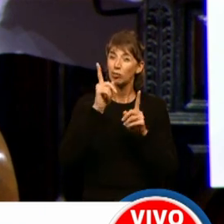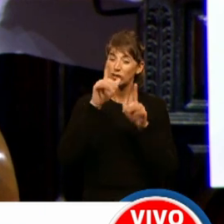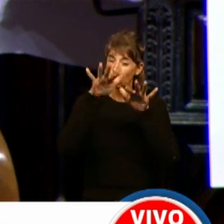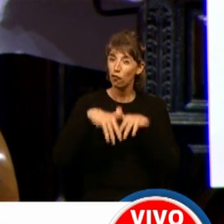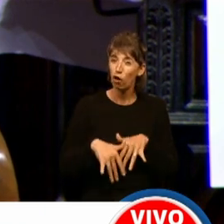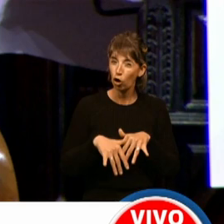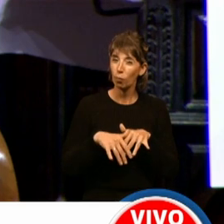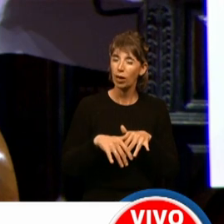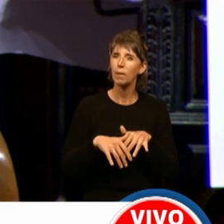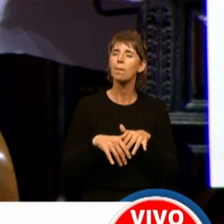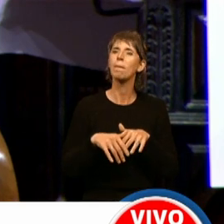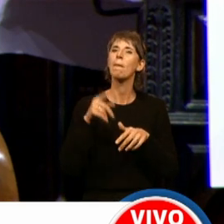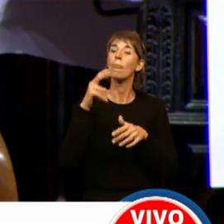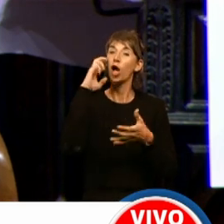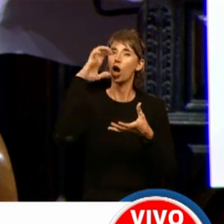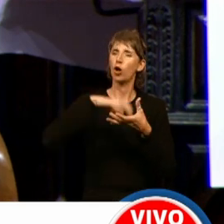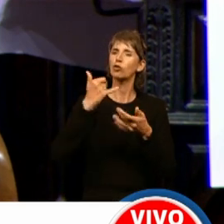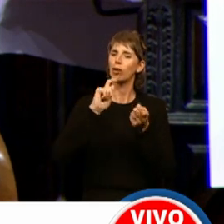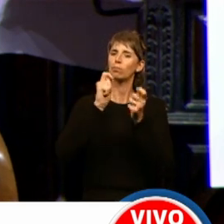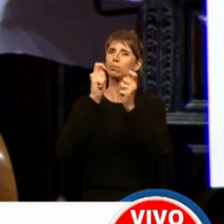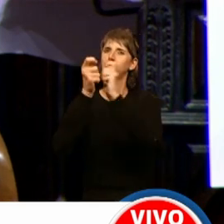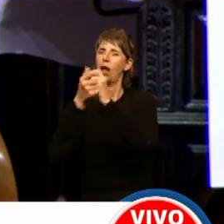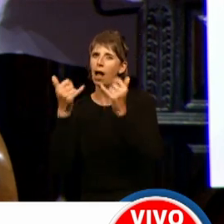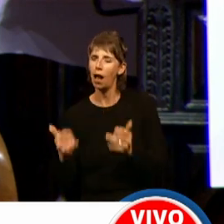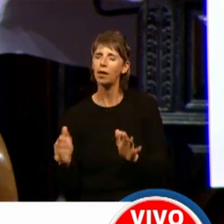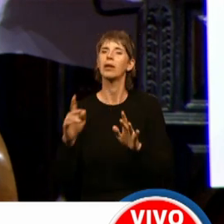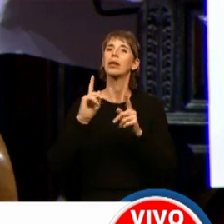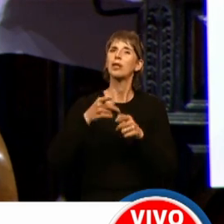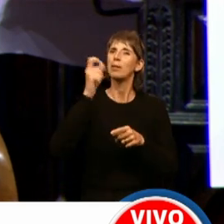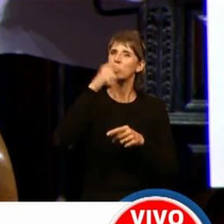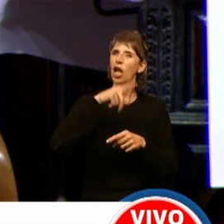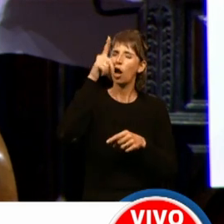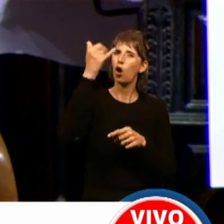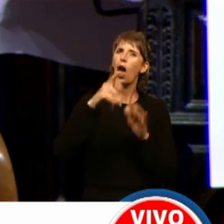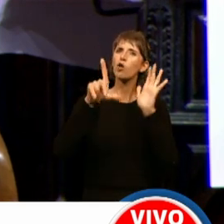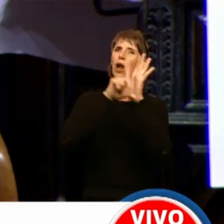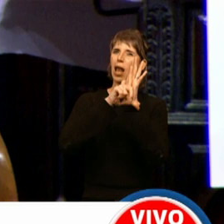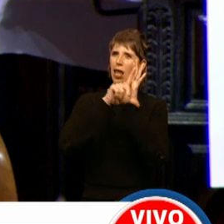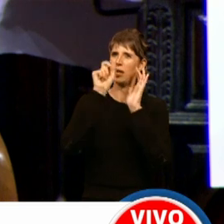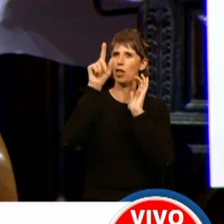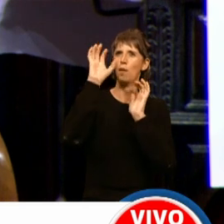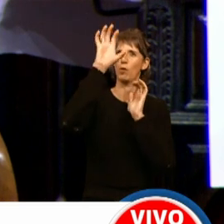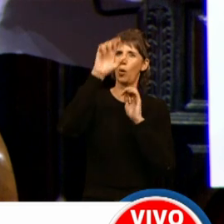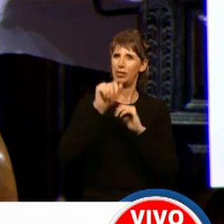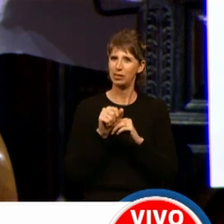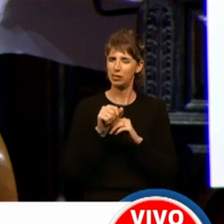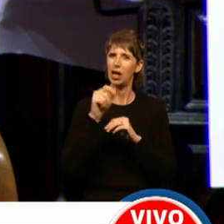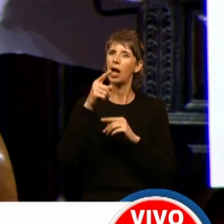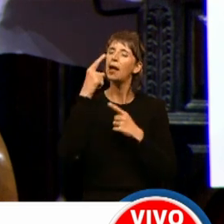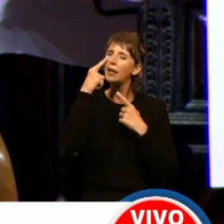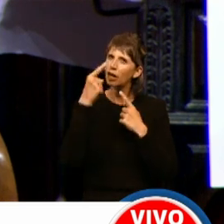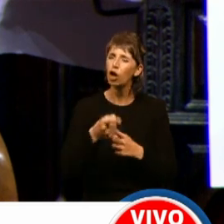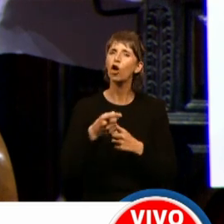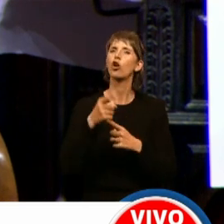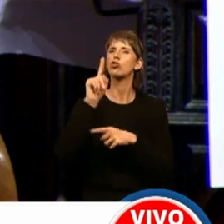en nuestra banca se transforma que también en la provincia del chaco tenemos una ley provincial que reconoce el cupo